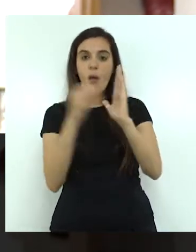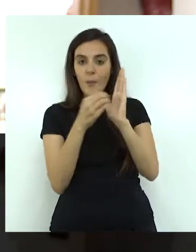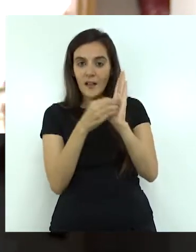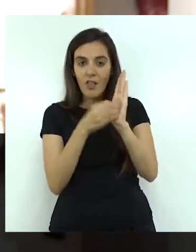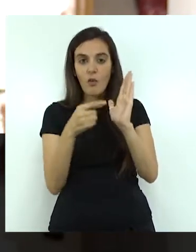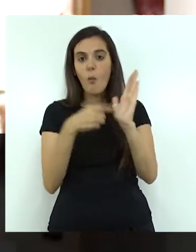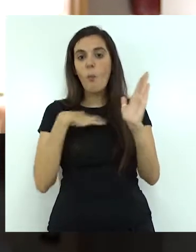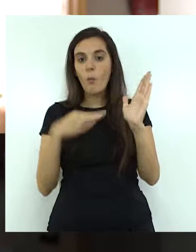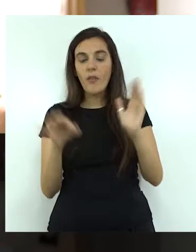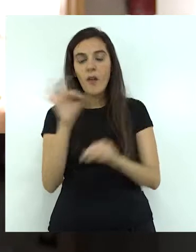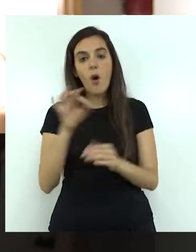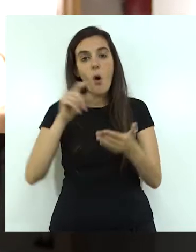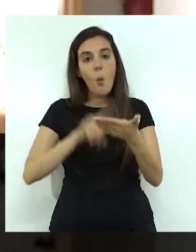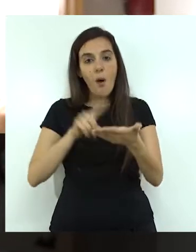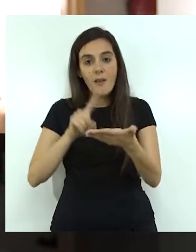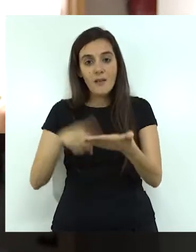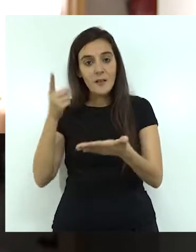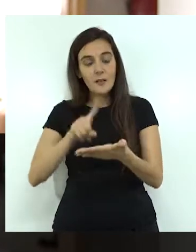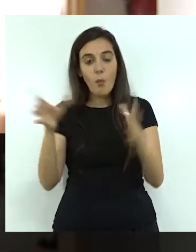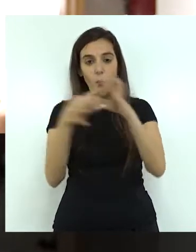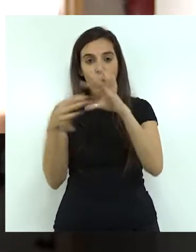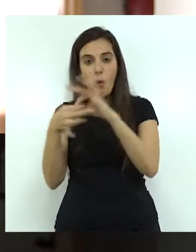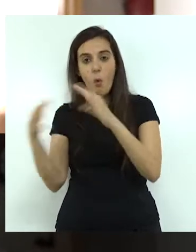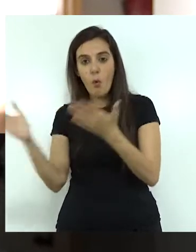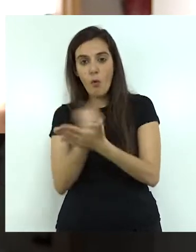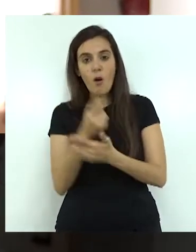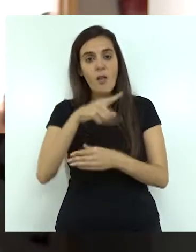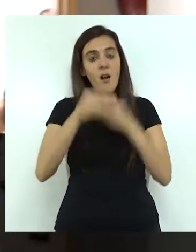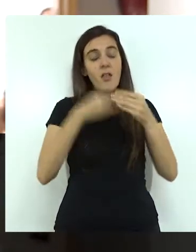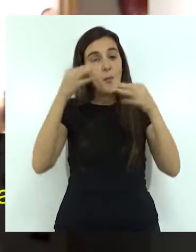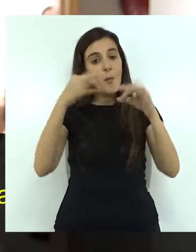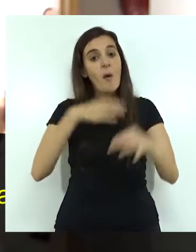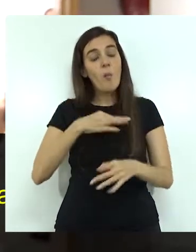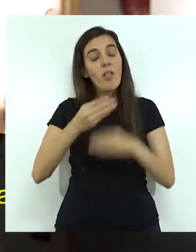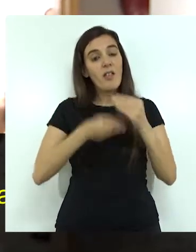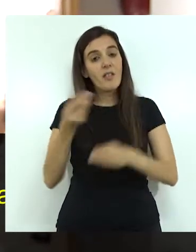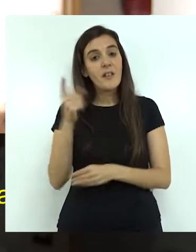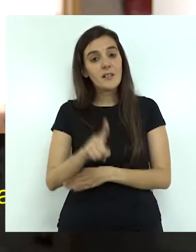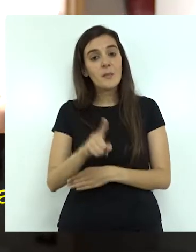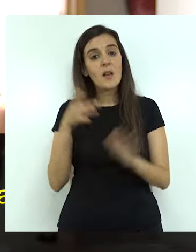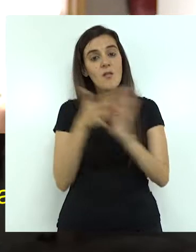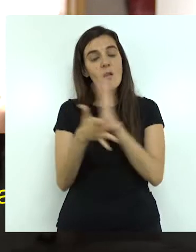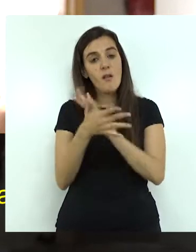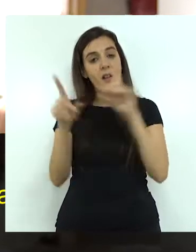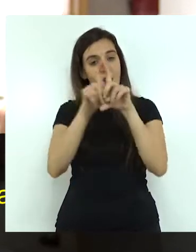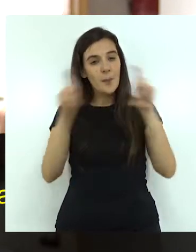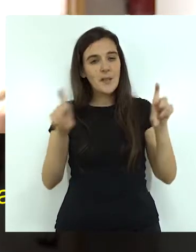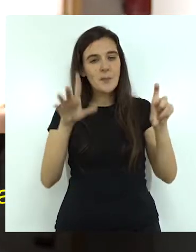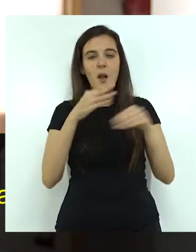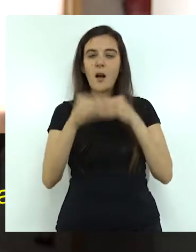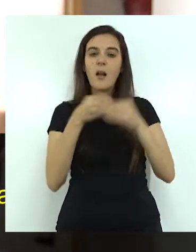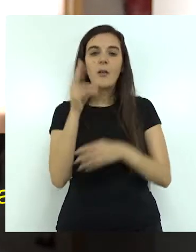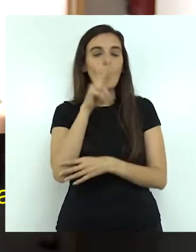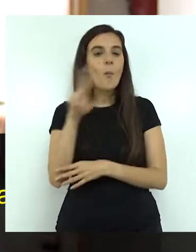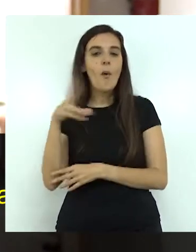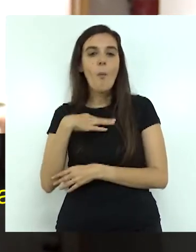todo está conectado también se puede hacer papel lógicamente también queremos pegarse a las empresas pero claro queremos que vean que el papel es